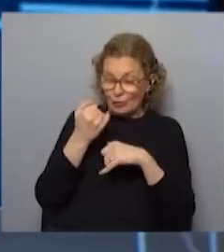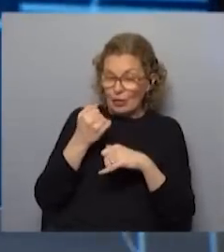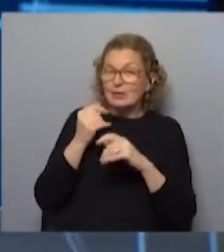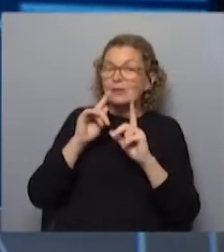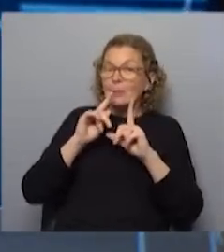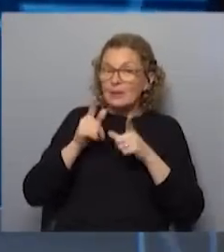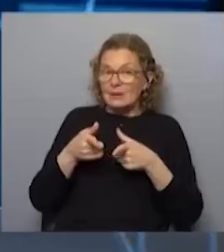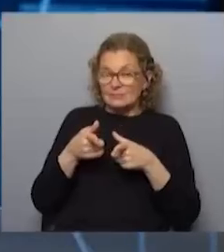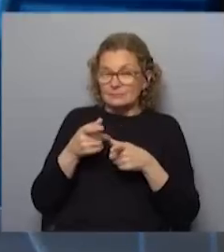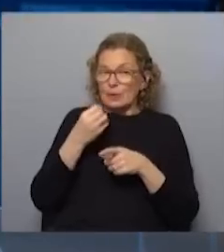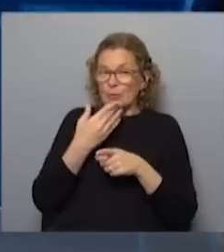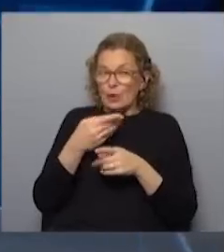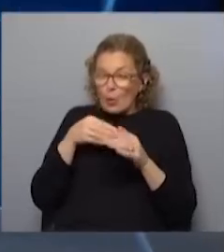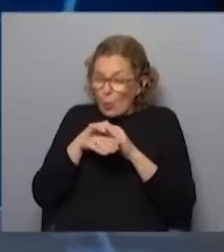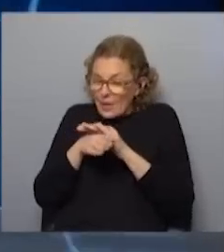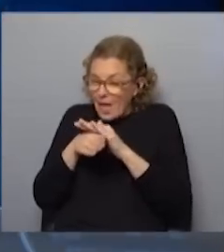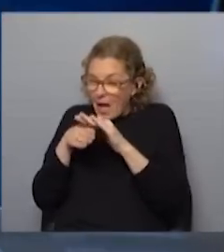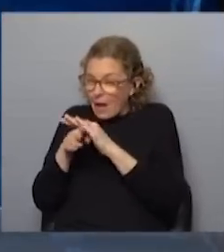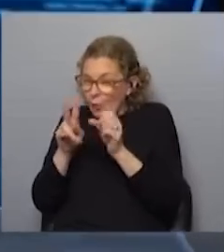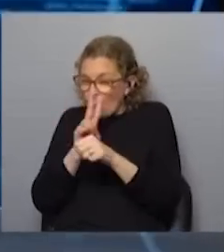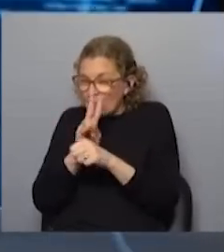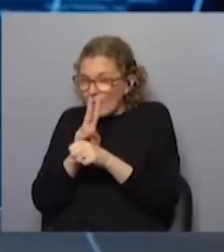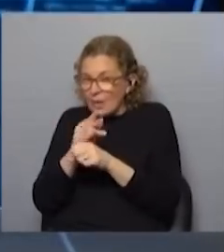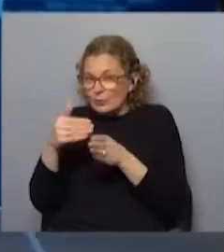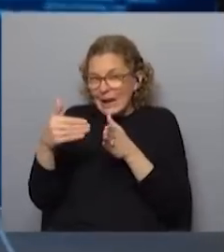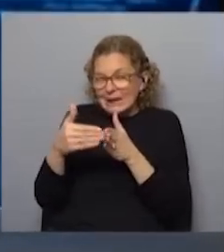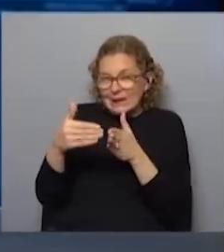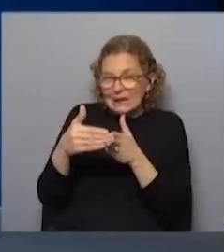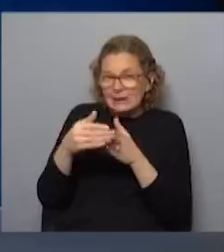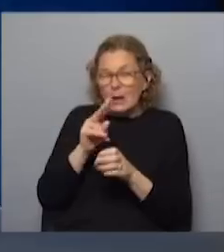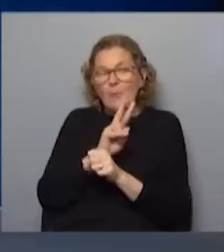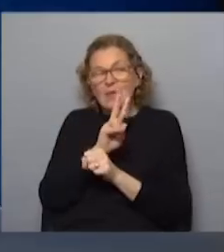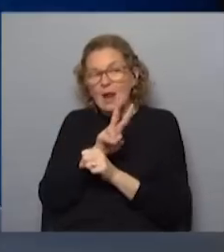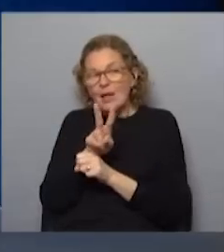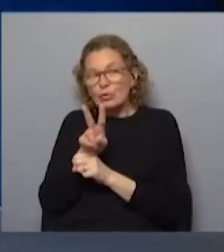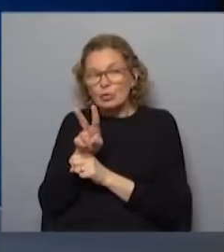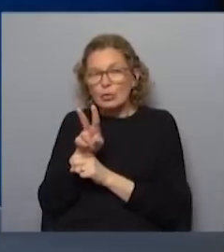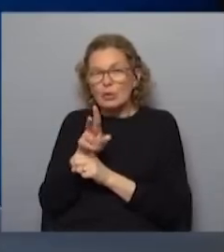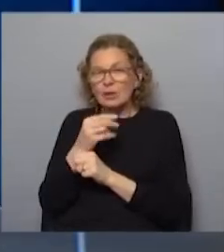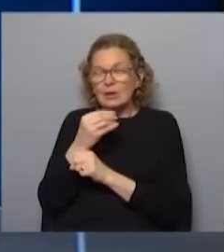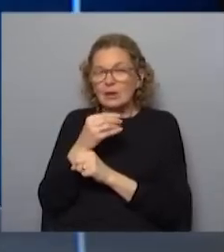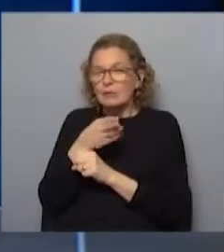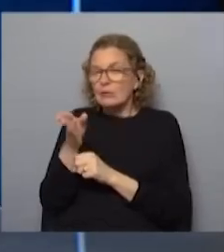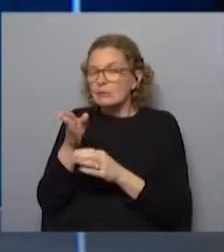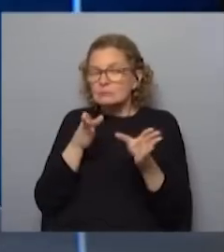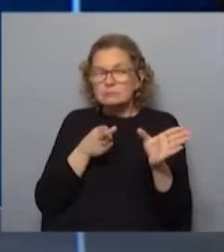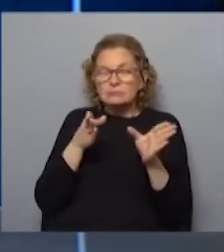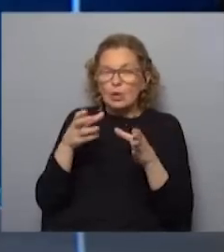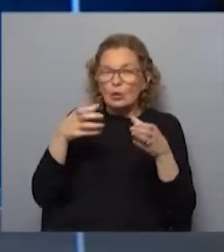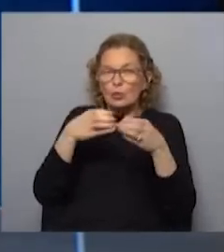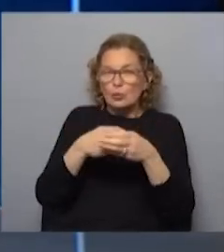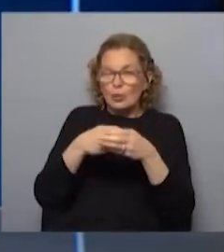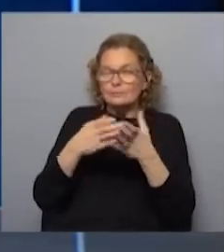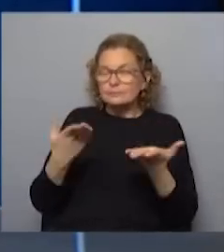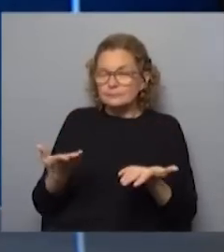de bueno espionaje propiamente dicho de pronto en una esquina observando que se movía en tal local o en tal reunión